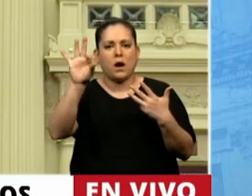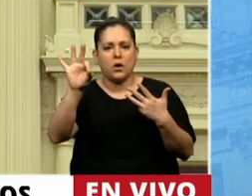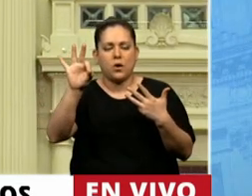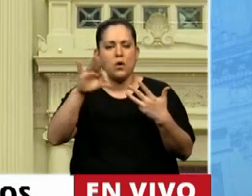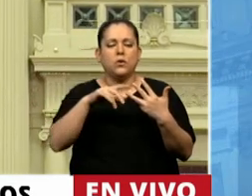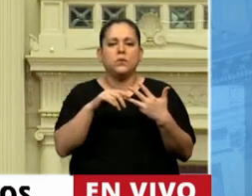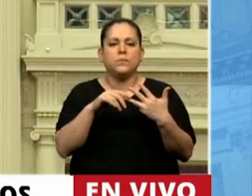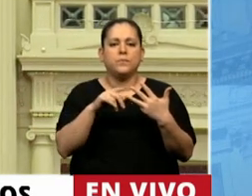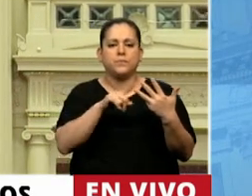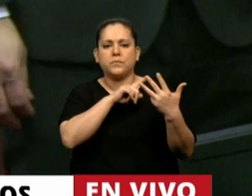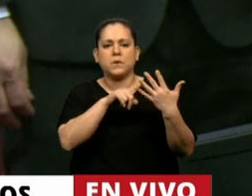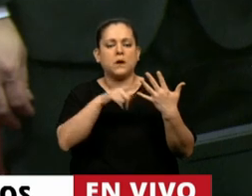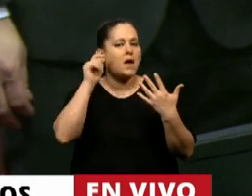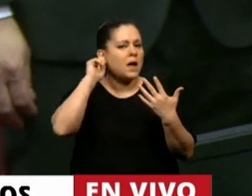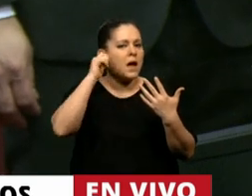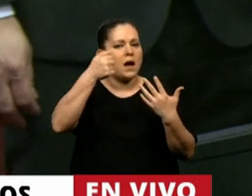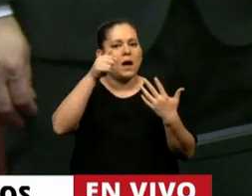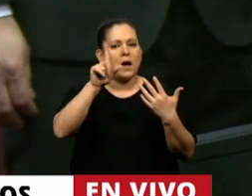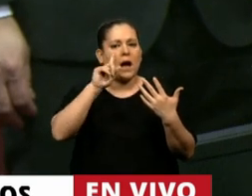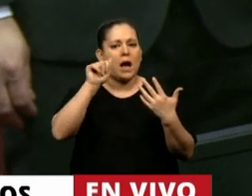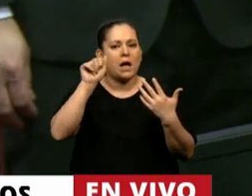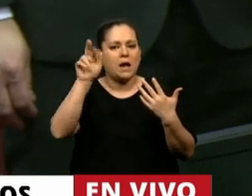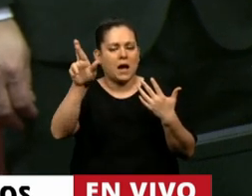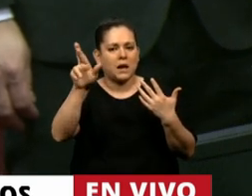madri gailard Ana